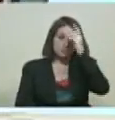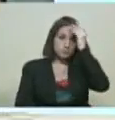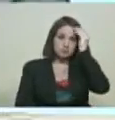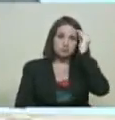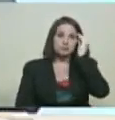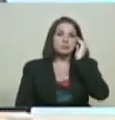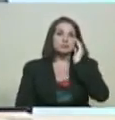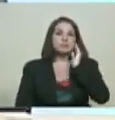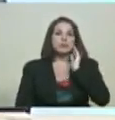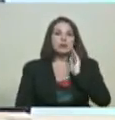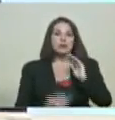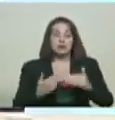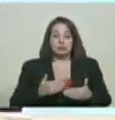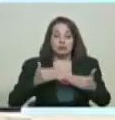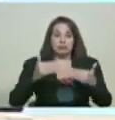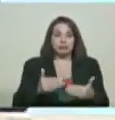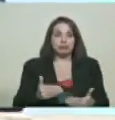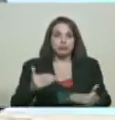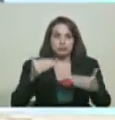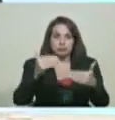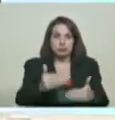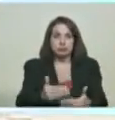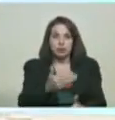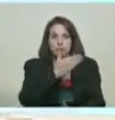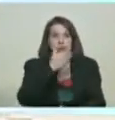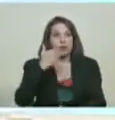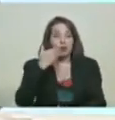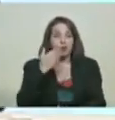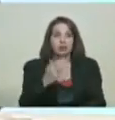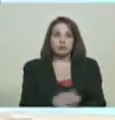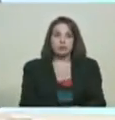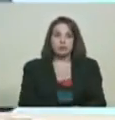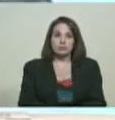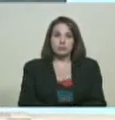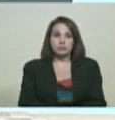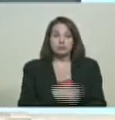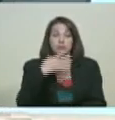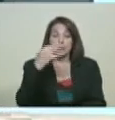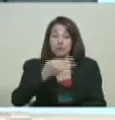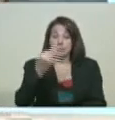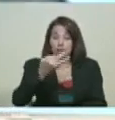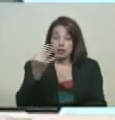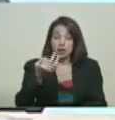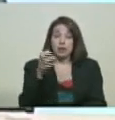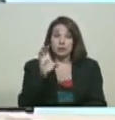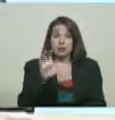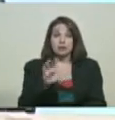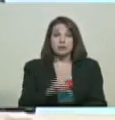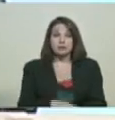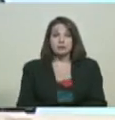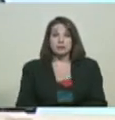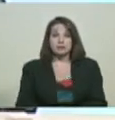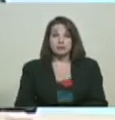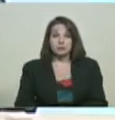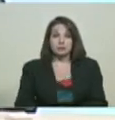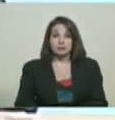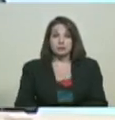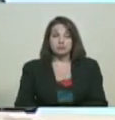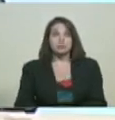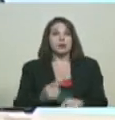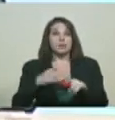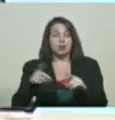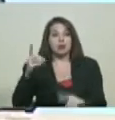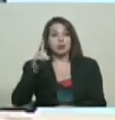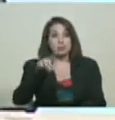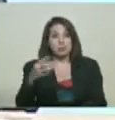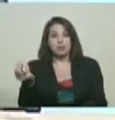allá si en buena medida nosotros hemos ganado la batalla por la verdad en el país también tenemos que ganar la